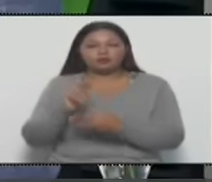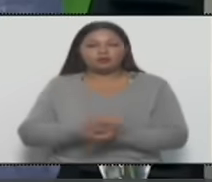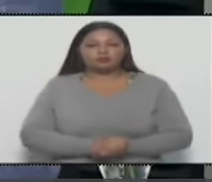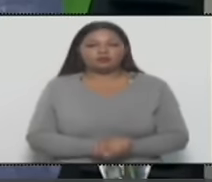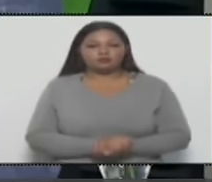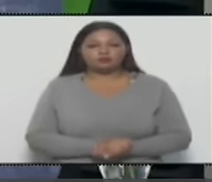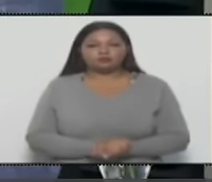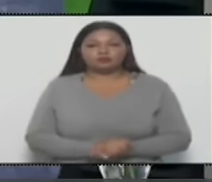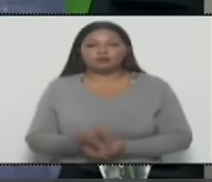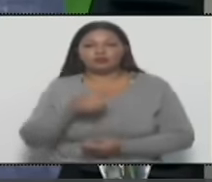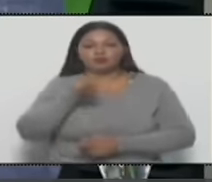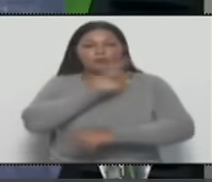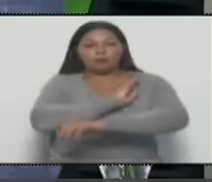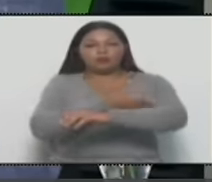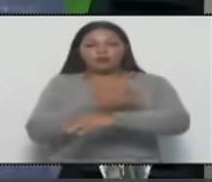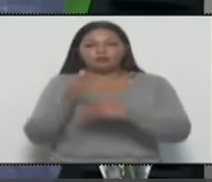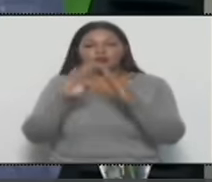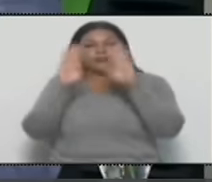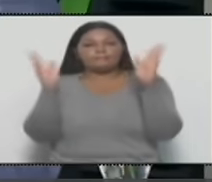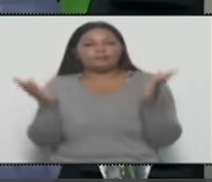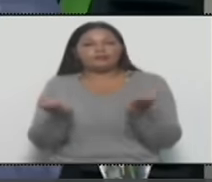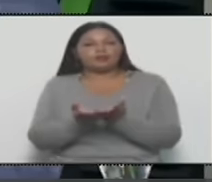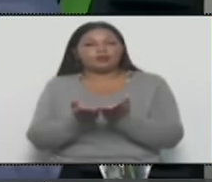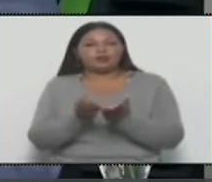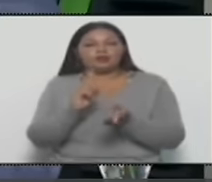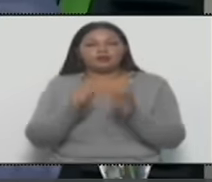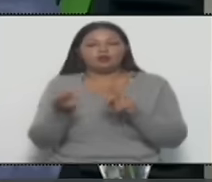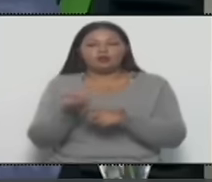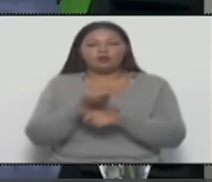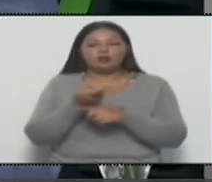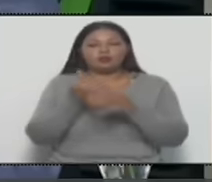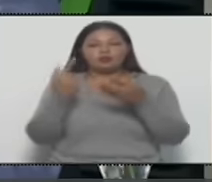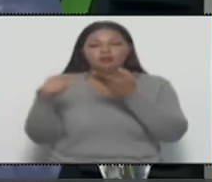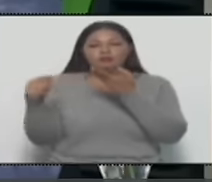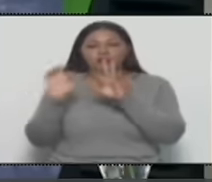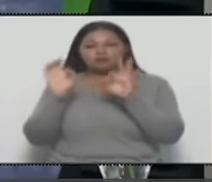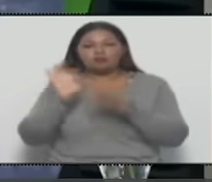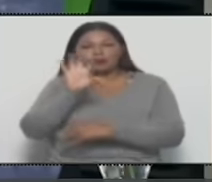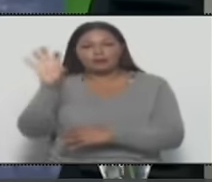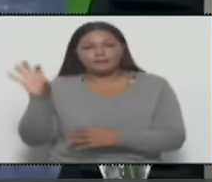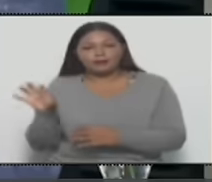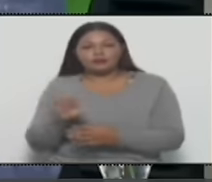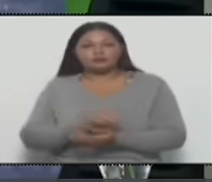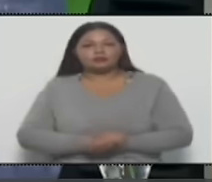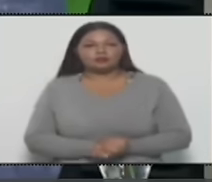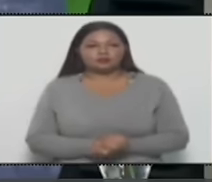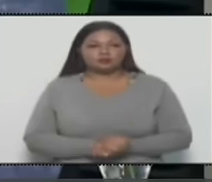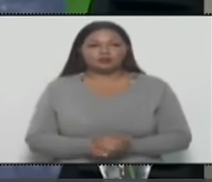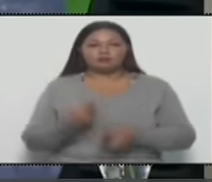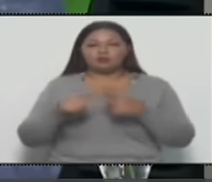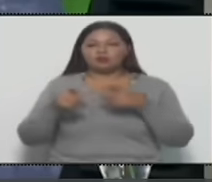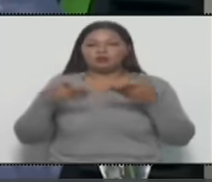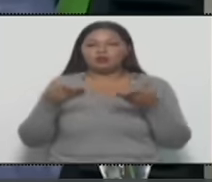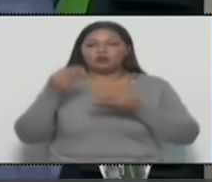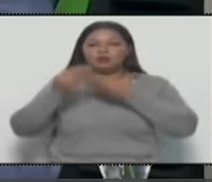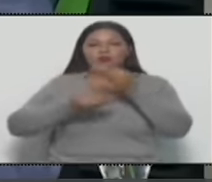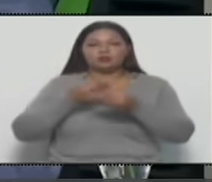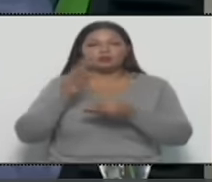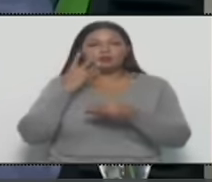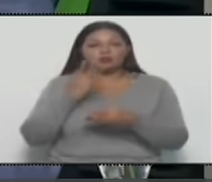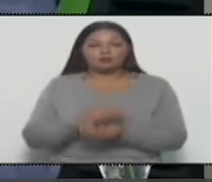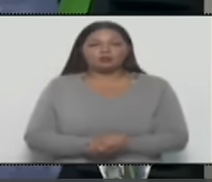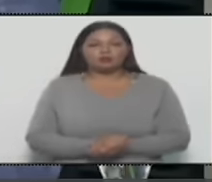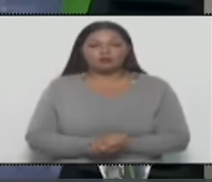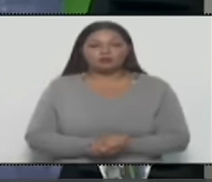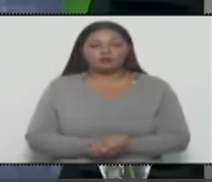estos poderes mundiales, de estas corporaciones, en los gobiernos de diferentes países. Entonces, pero si lo hacen si por ejemplo el Reino